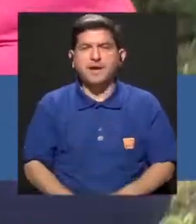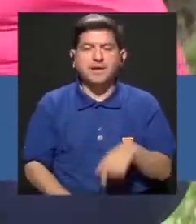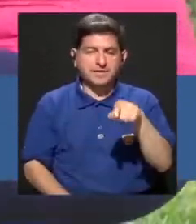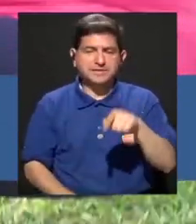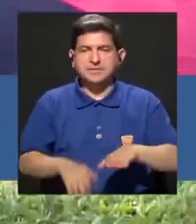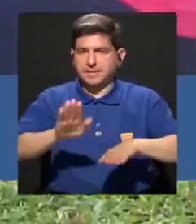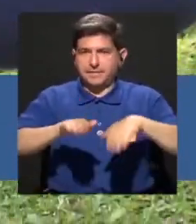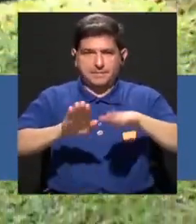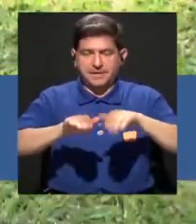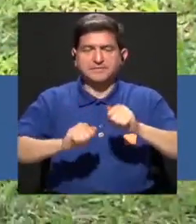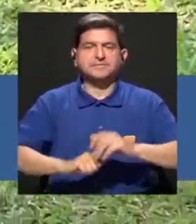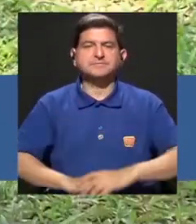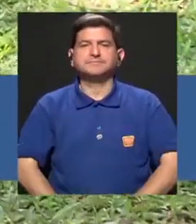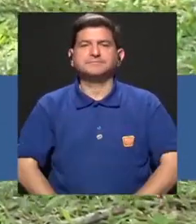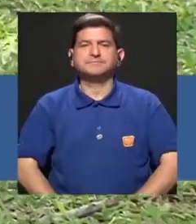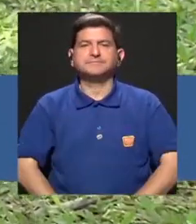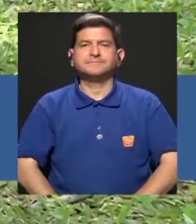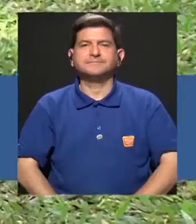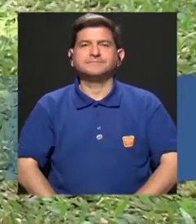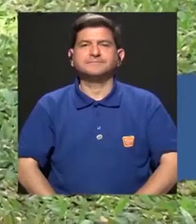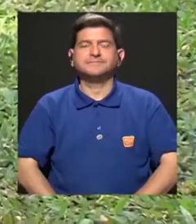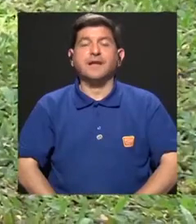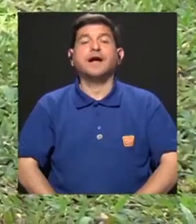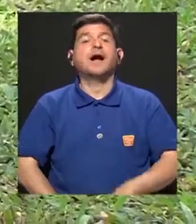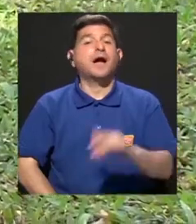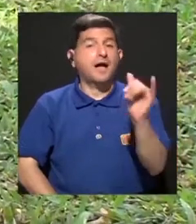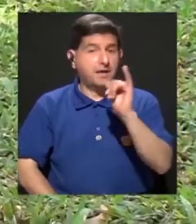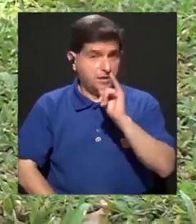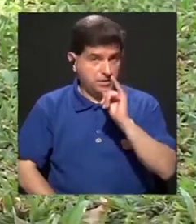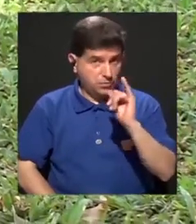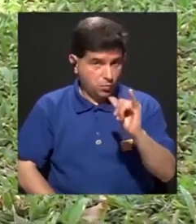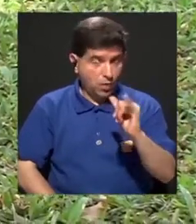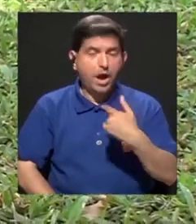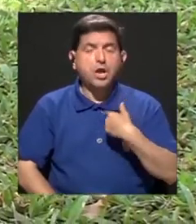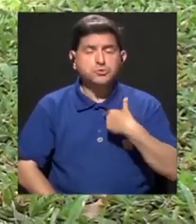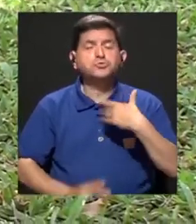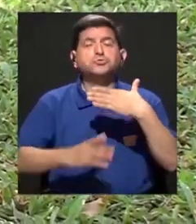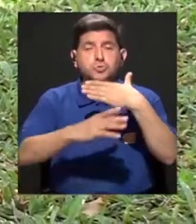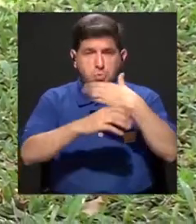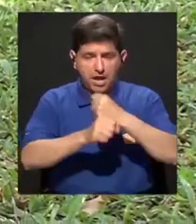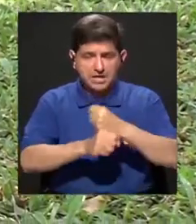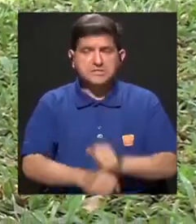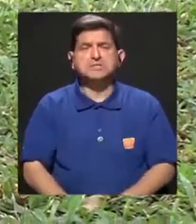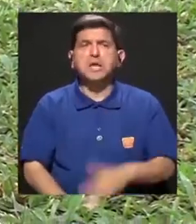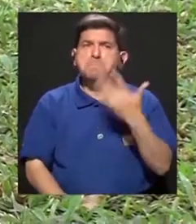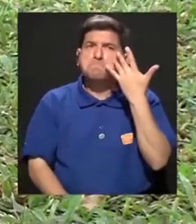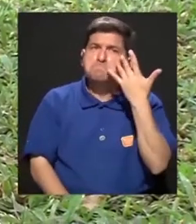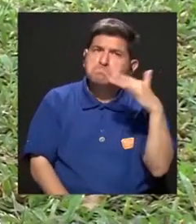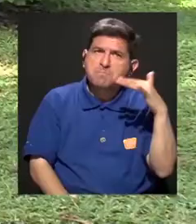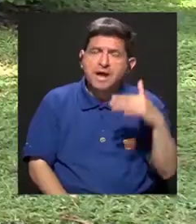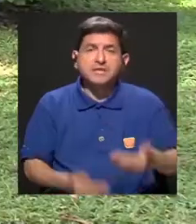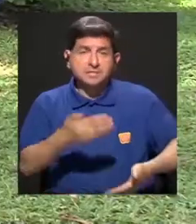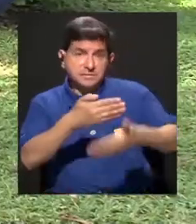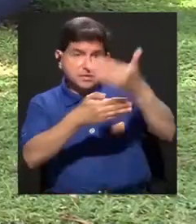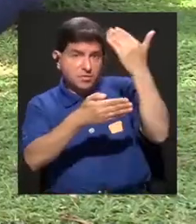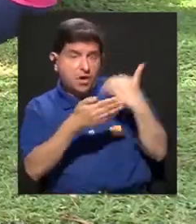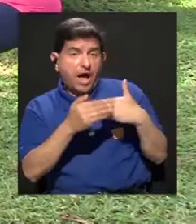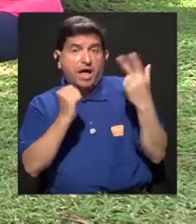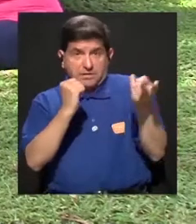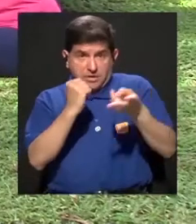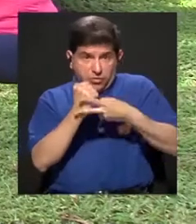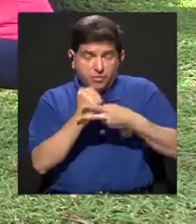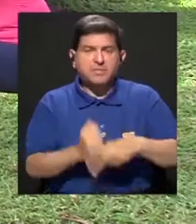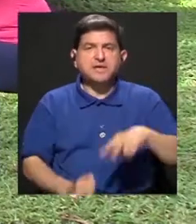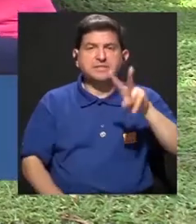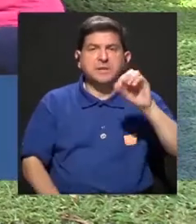sobrepasen la punta de los pies. De igual manera, puedo realizar, similar a la